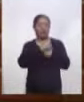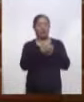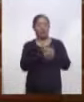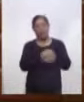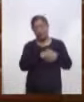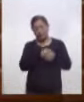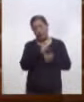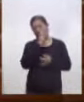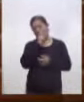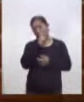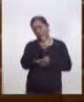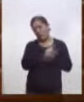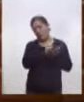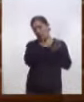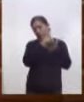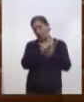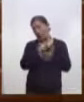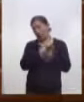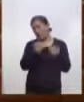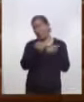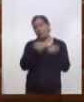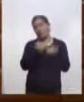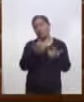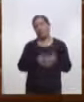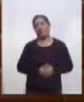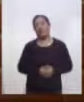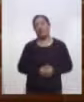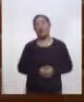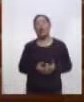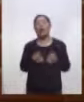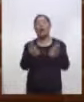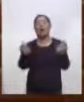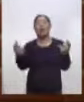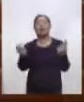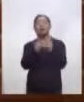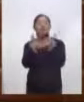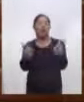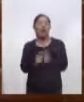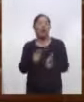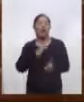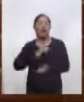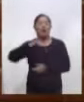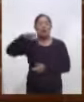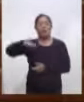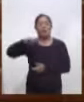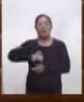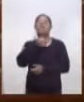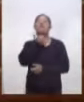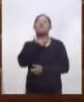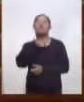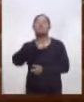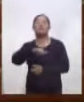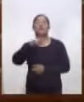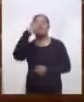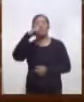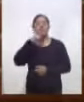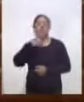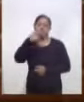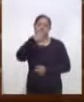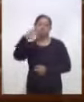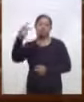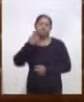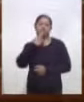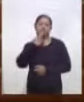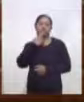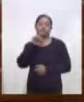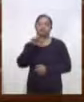las manos limpias. En algunos, en la mayoría de los grupos, tienen su gel también para que ellos hagan uso ahí